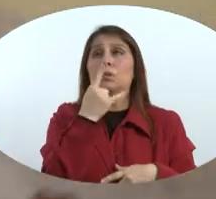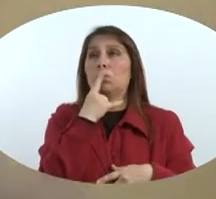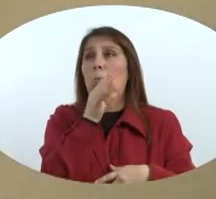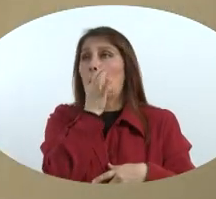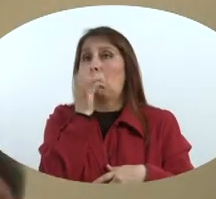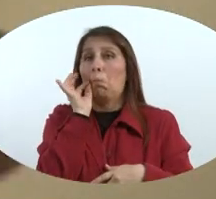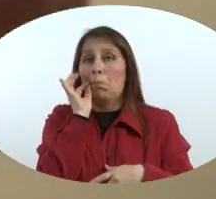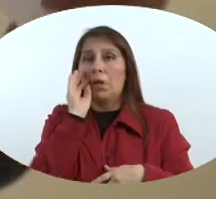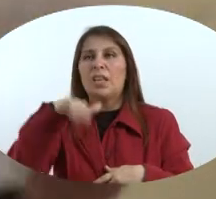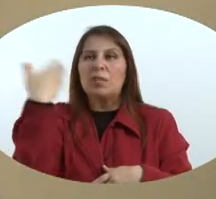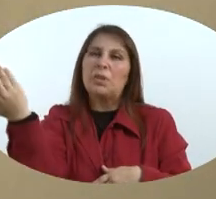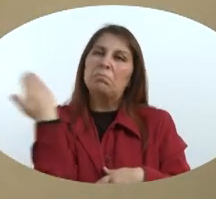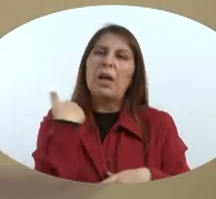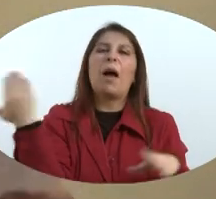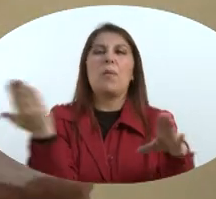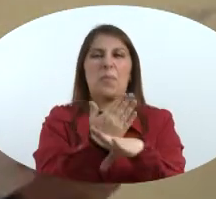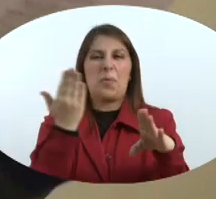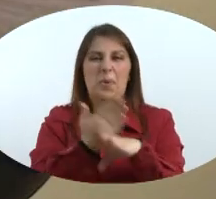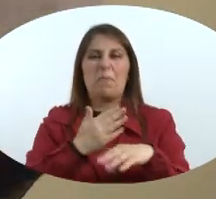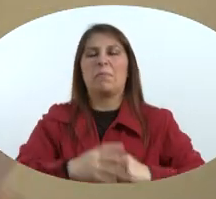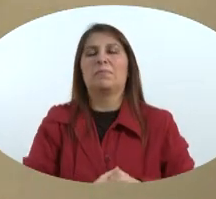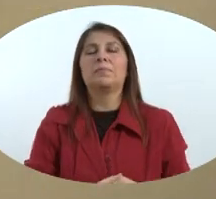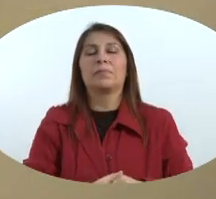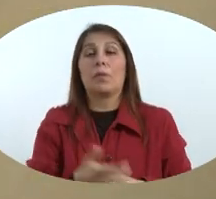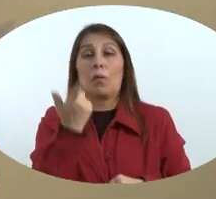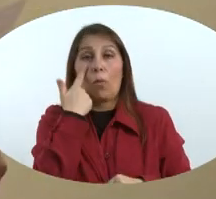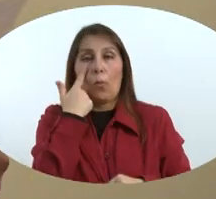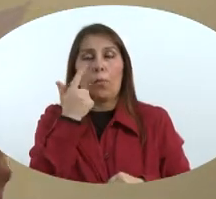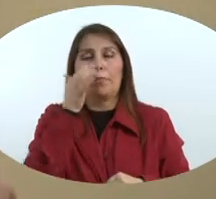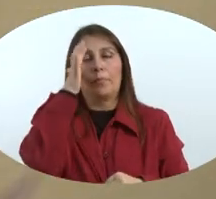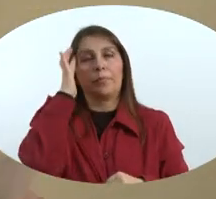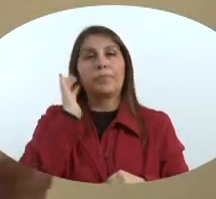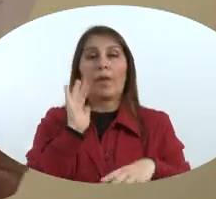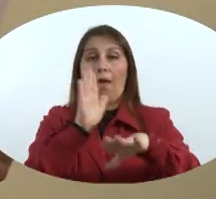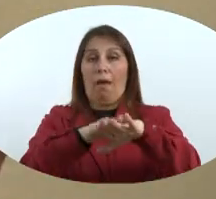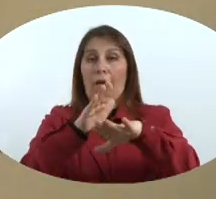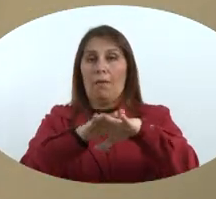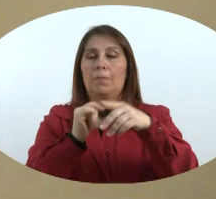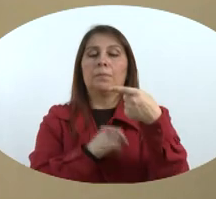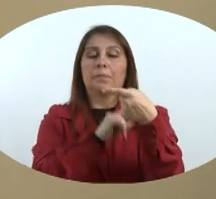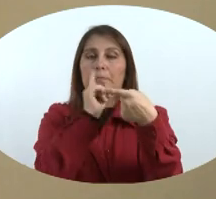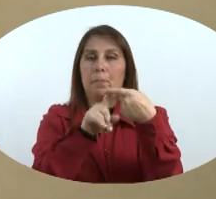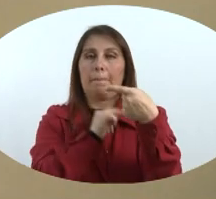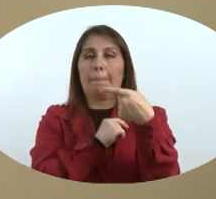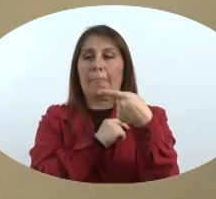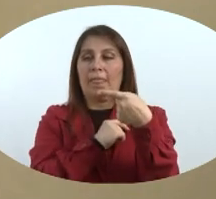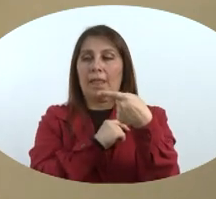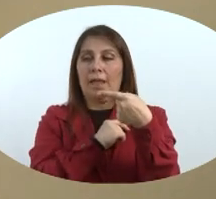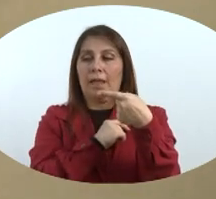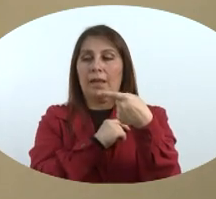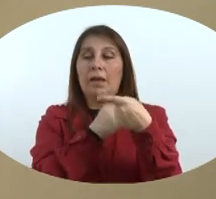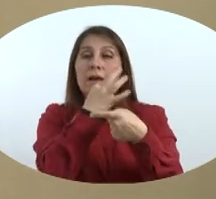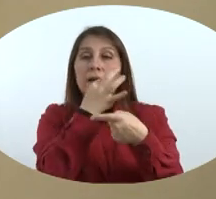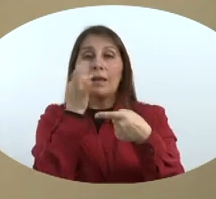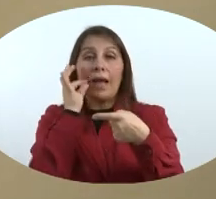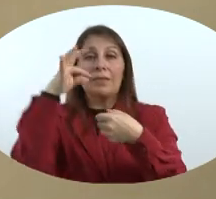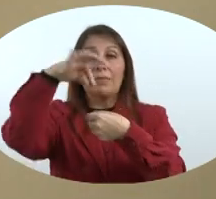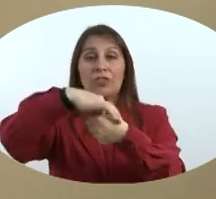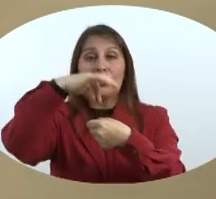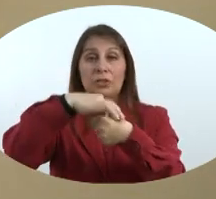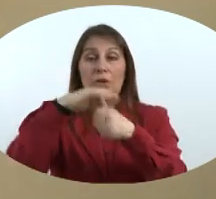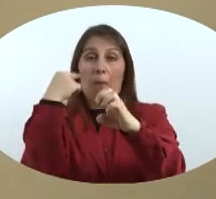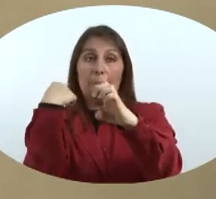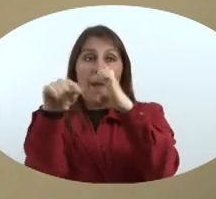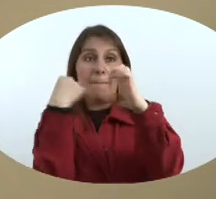las comentan y tenemos un montón de líos porque esos anuncios no se toman en cuenta entonces por favor el envío de claves de